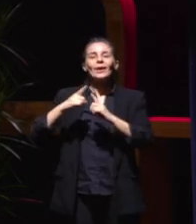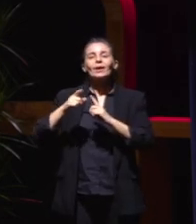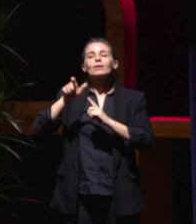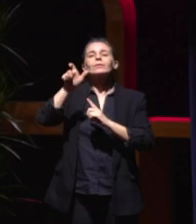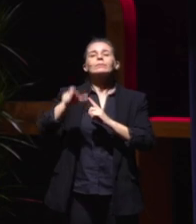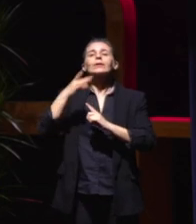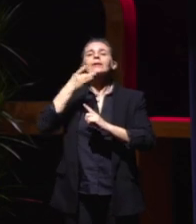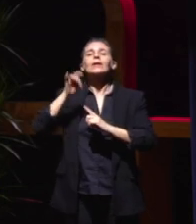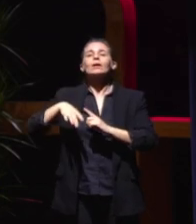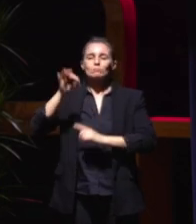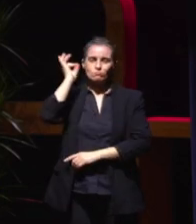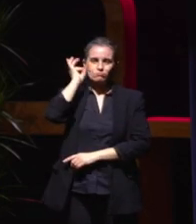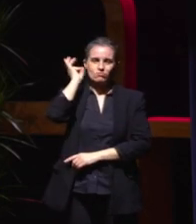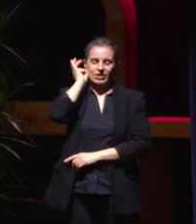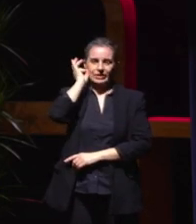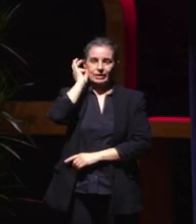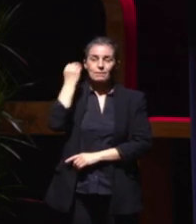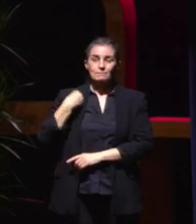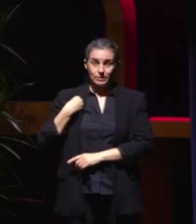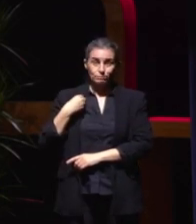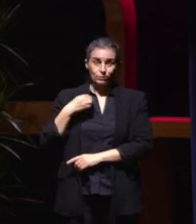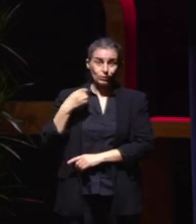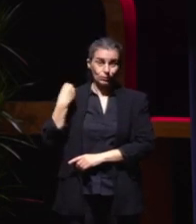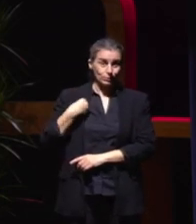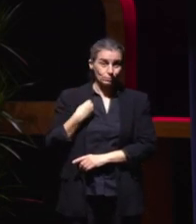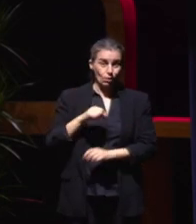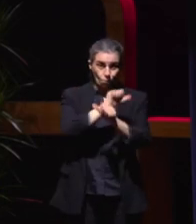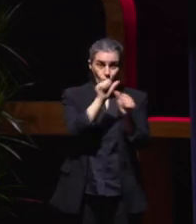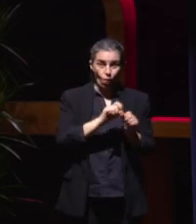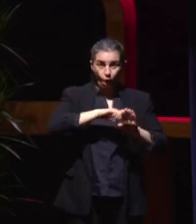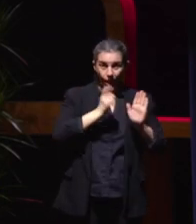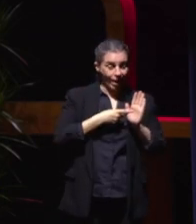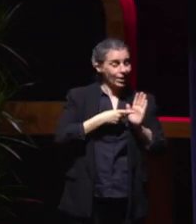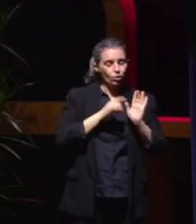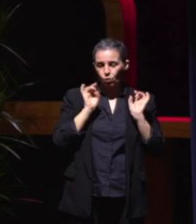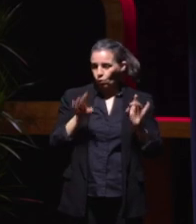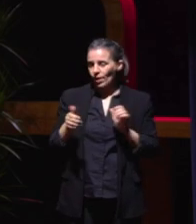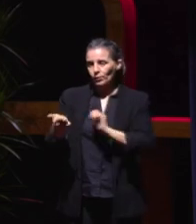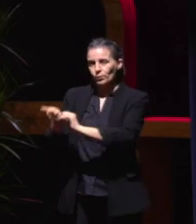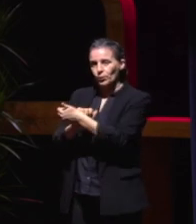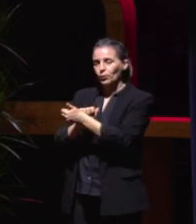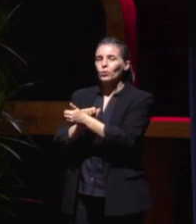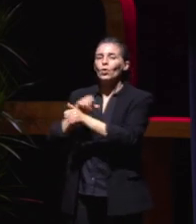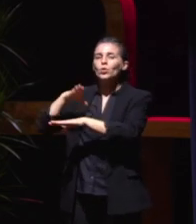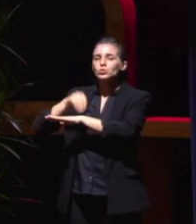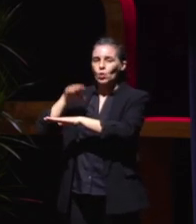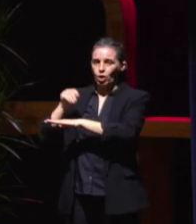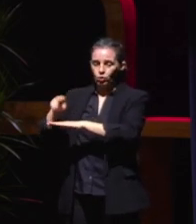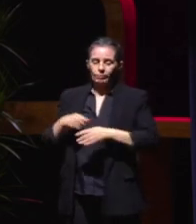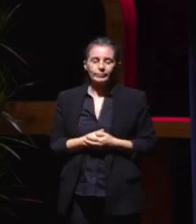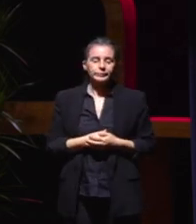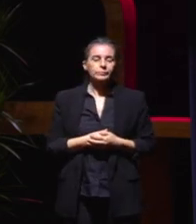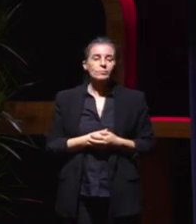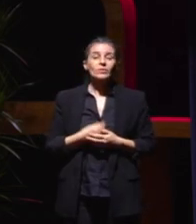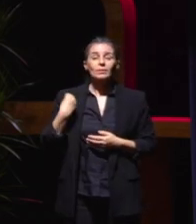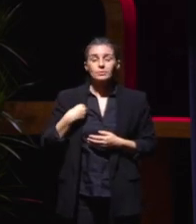mujeres Esto es lo de Penélope Este modelo de ley está basado en el monedero sueco Qué pasó que Cristina Andreu